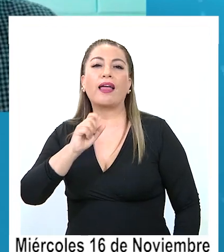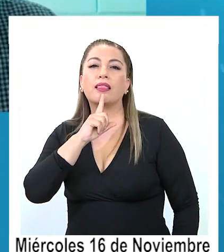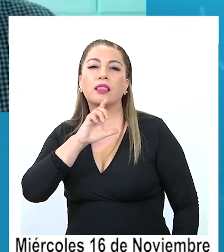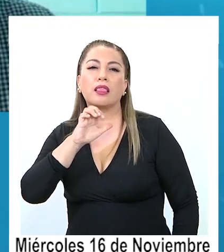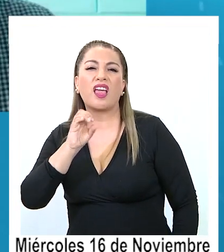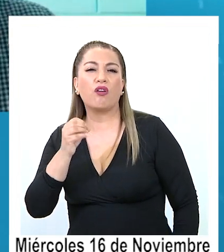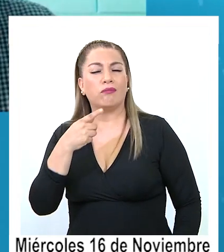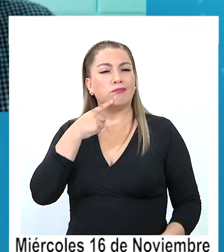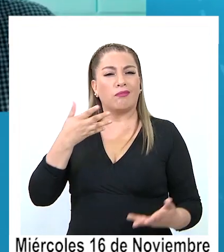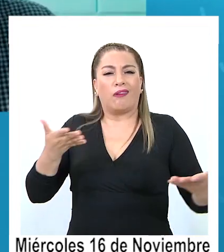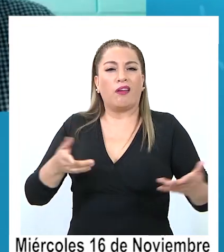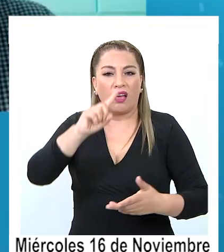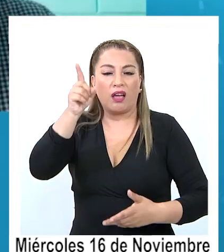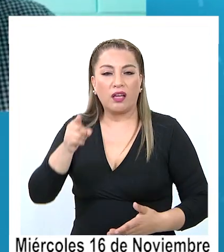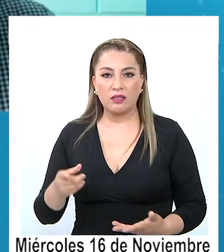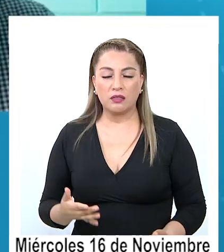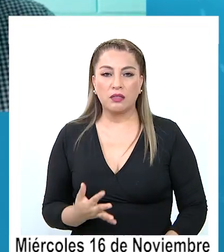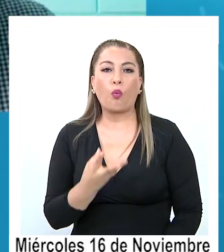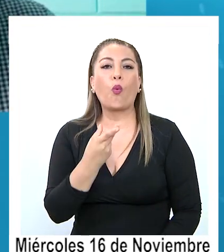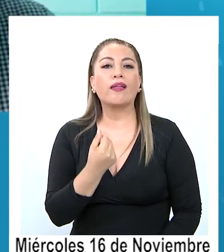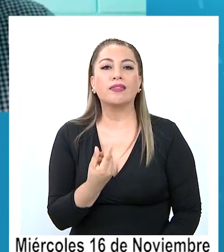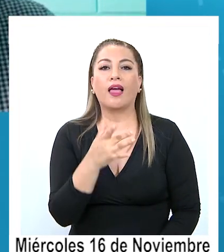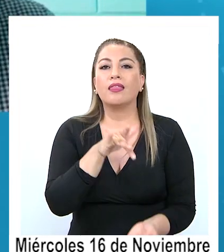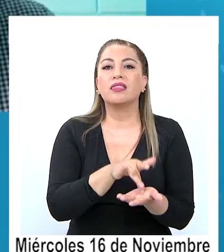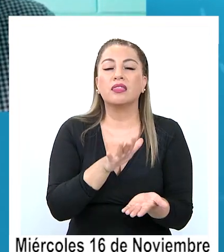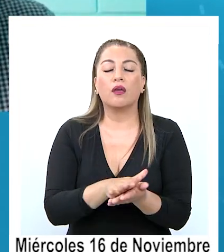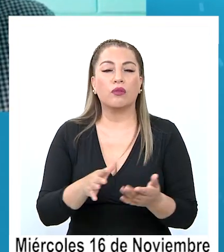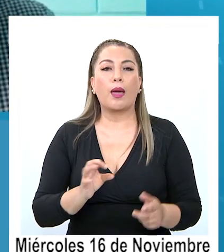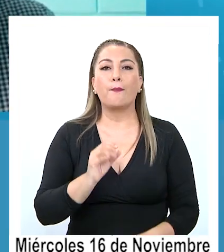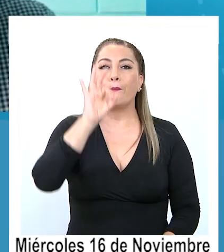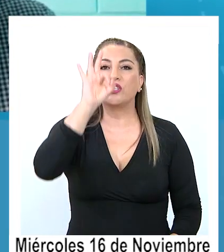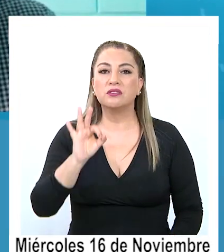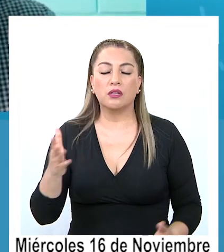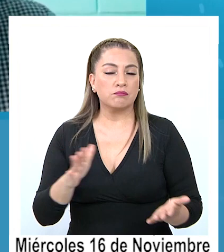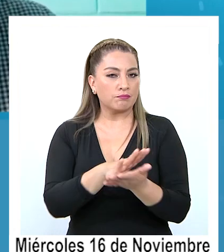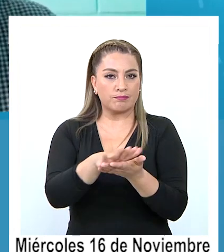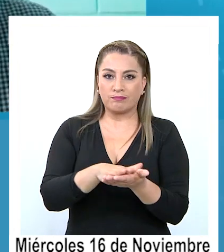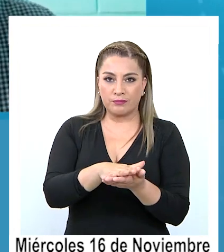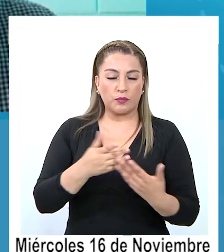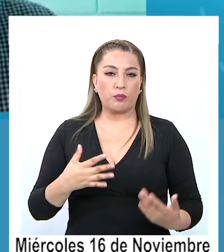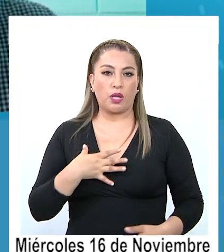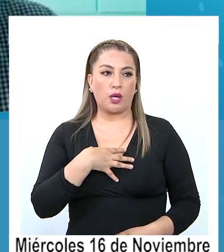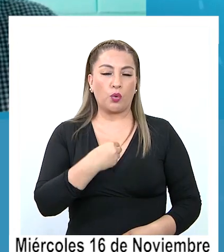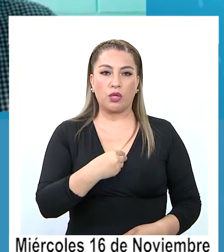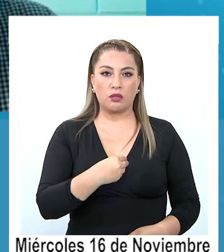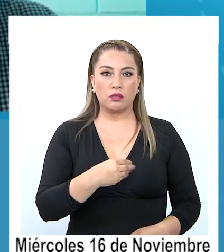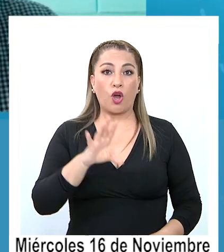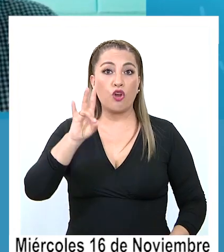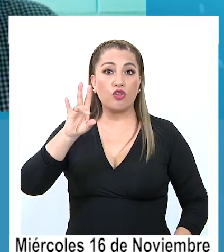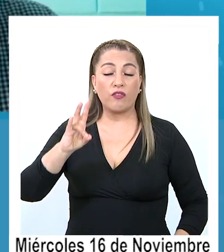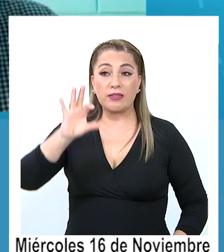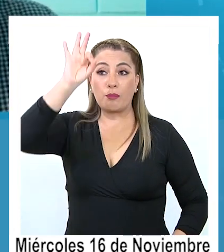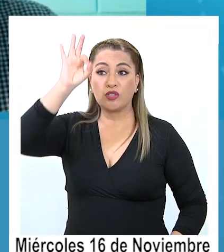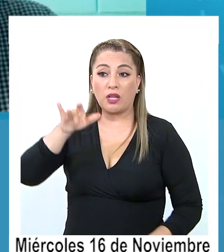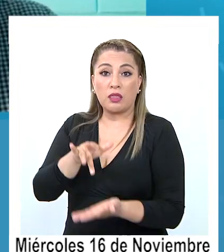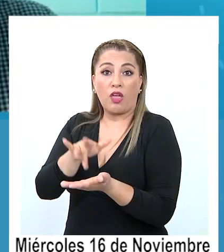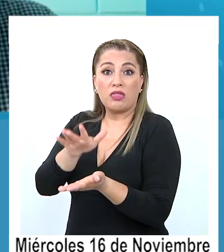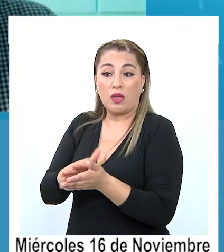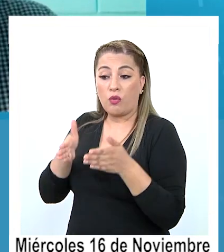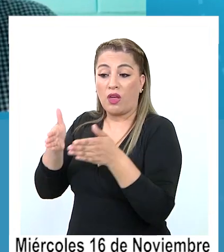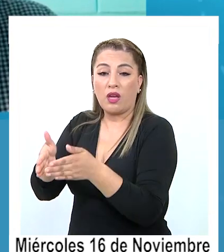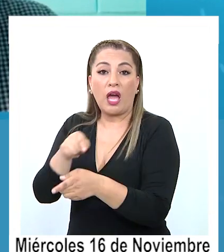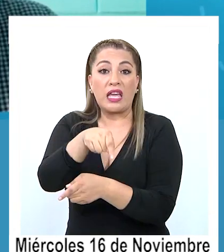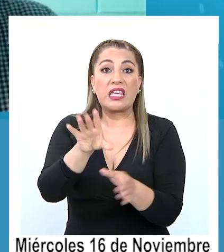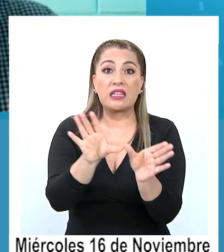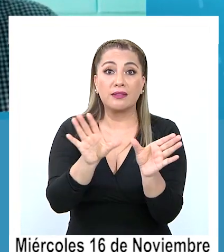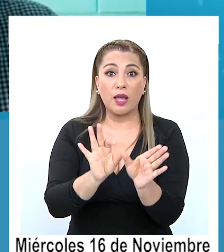depende, ¿cierto?, de la cantidad de deuda en porcentaje. Me explico. Si a un niño se le debe el 90% en deuda, por ejemplo, y el otro